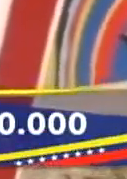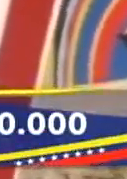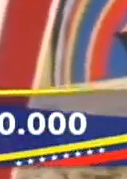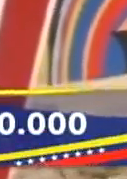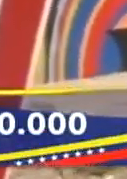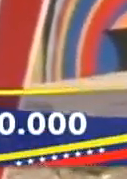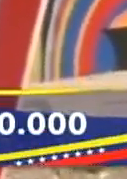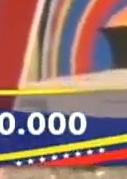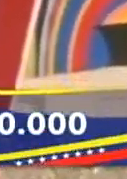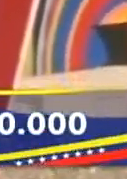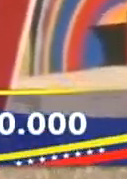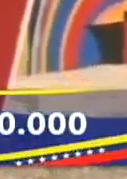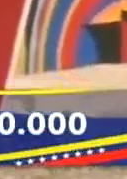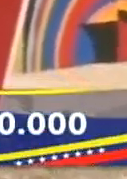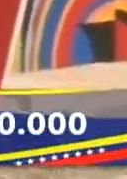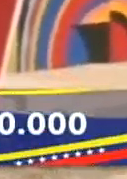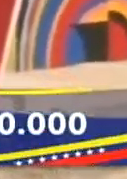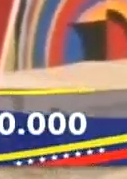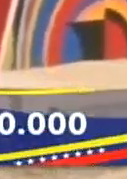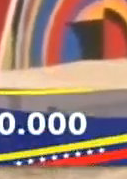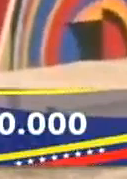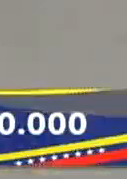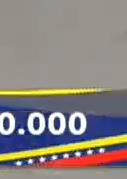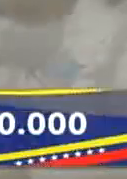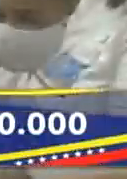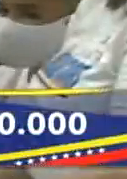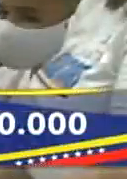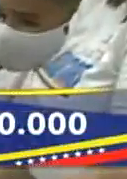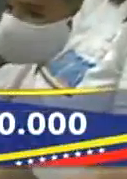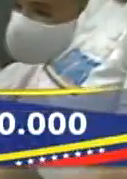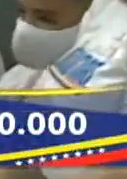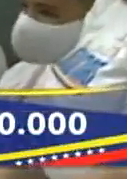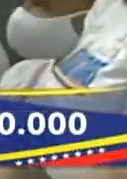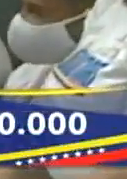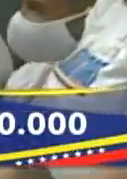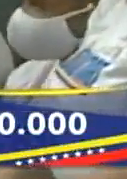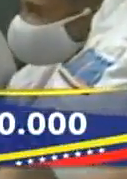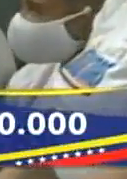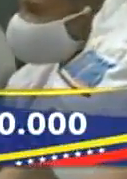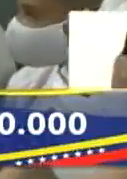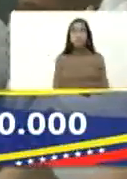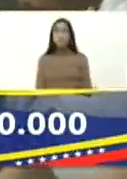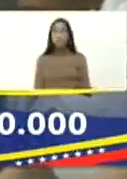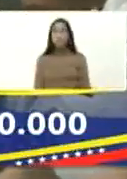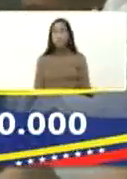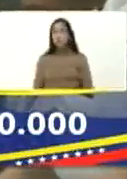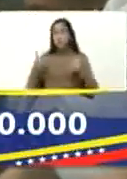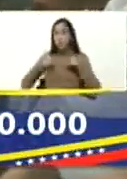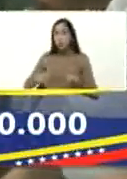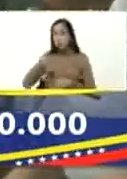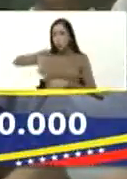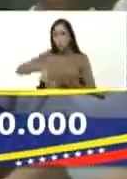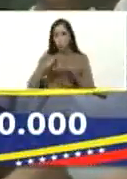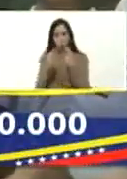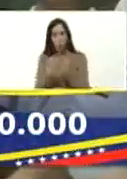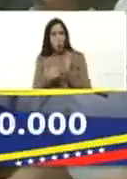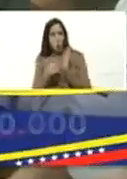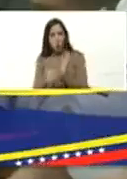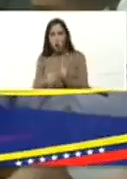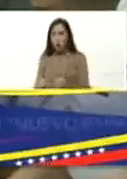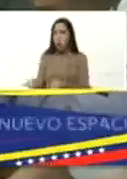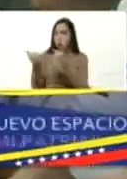a su esposo, son emprendedores de la patria, educadora, sus dos niños, Juan y Fabiola, que queremos que ellos